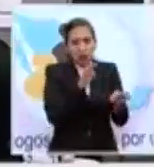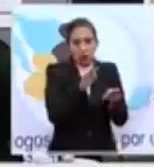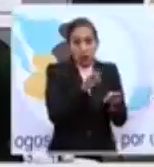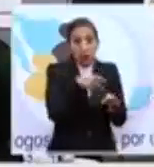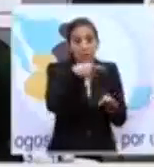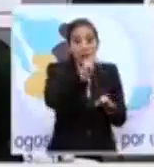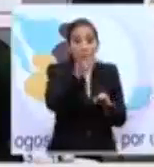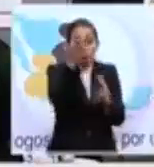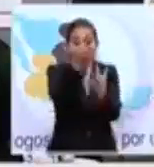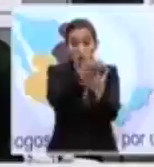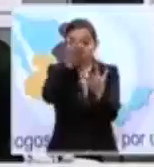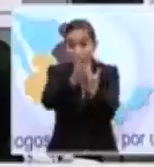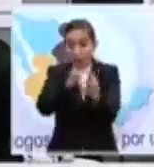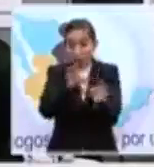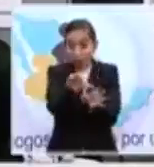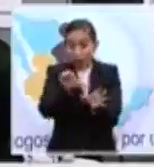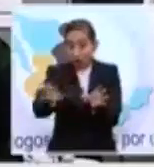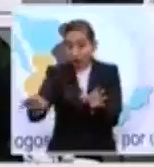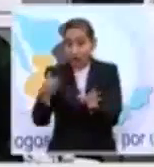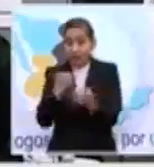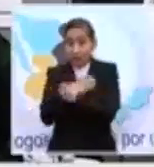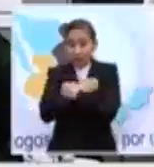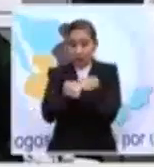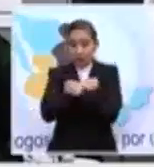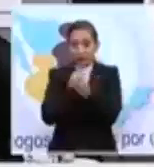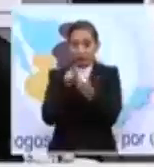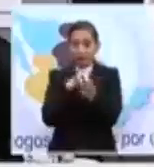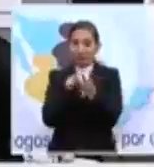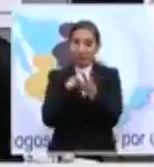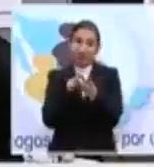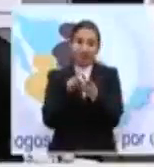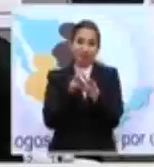la distribución y la educación.